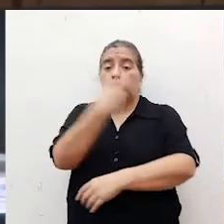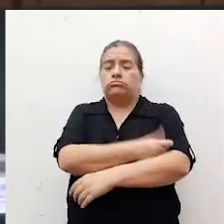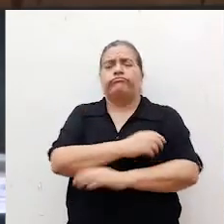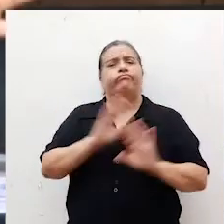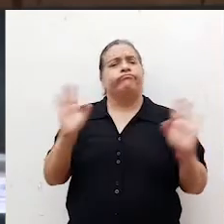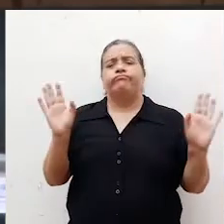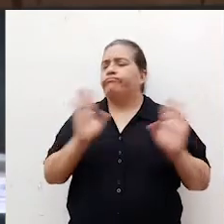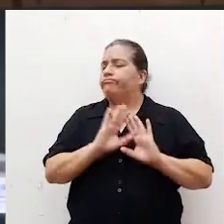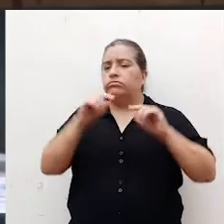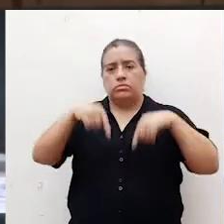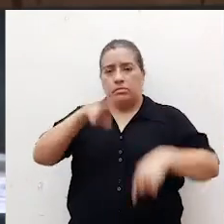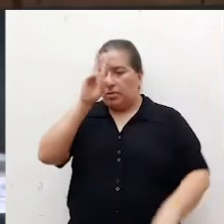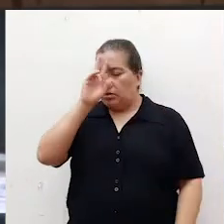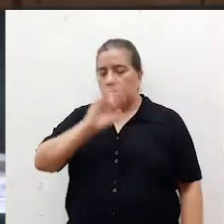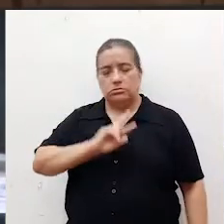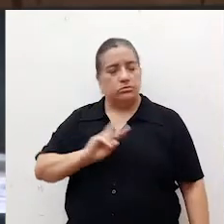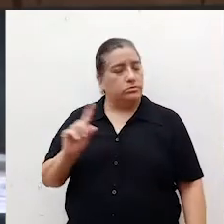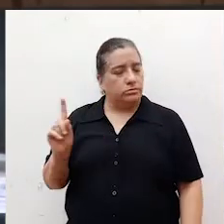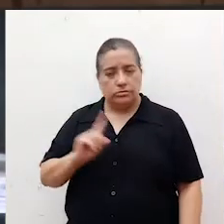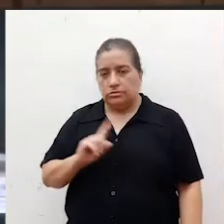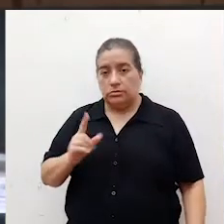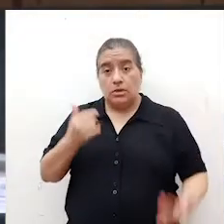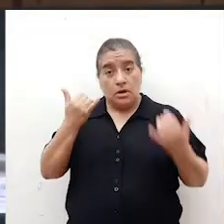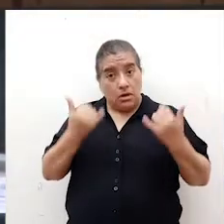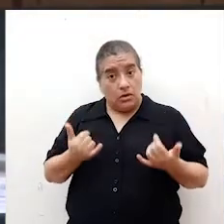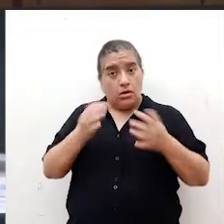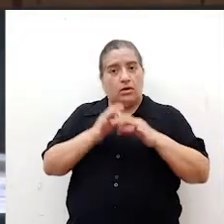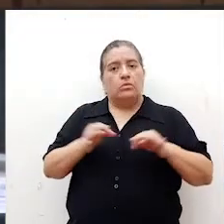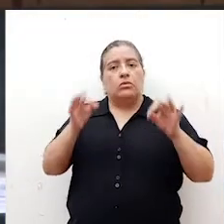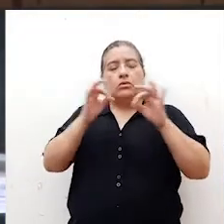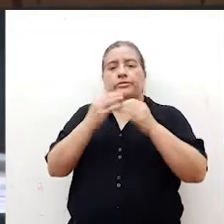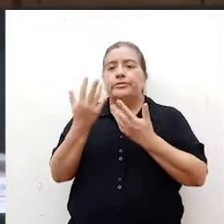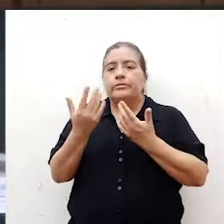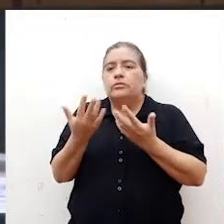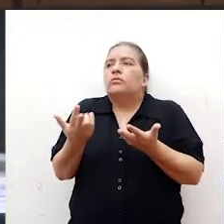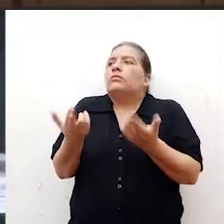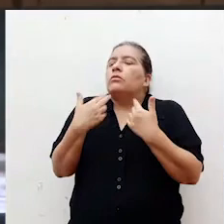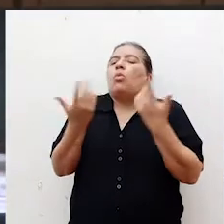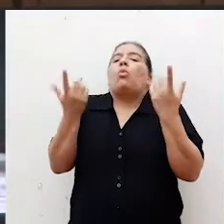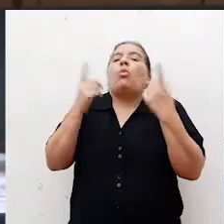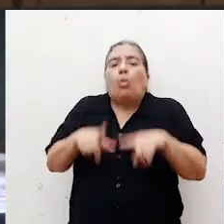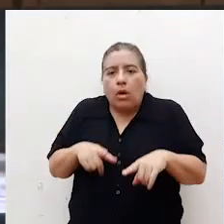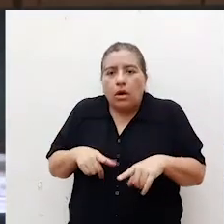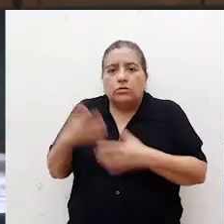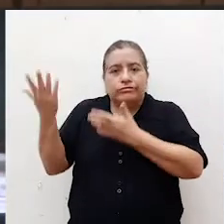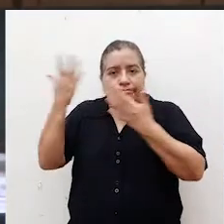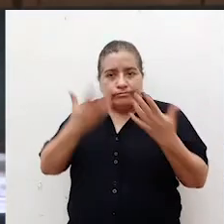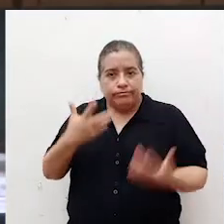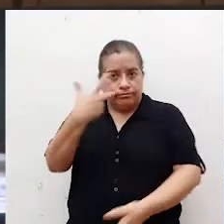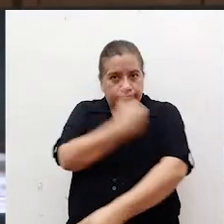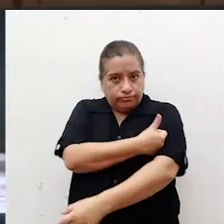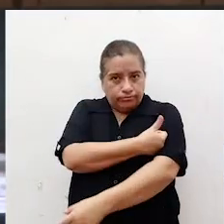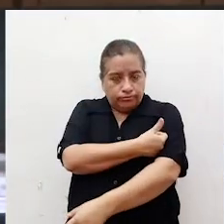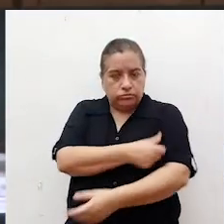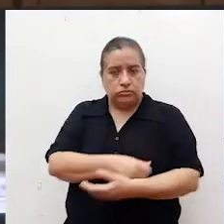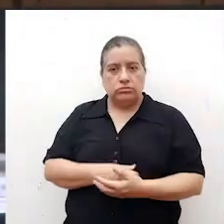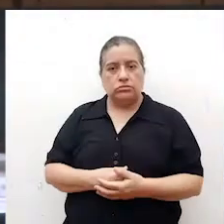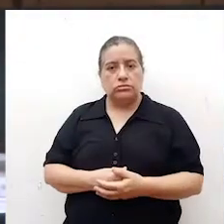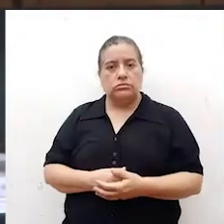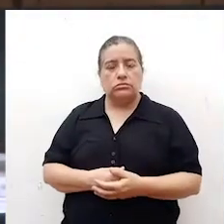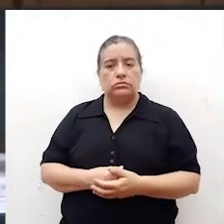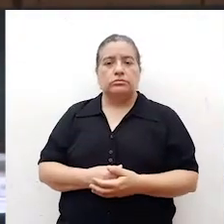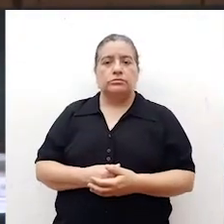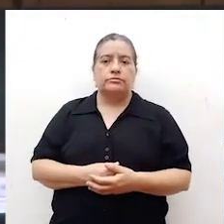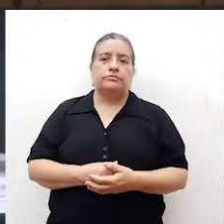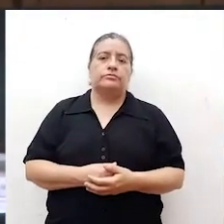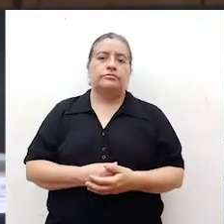hay diversas posibilidades, le dijimos al ministro, como también lo señalamos en algunos comunicados, y hay